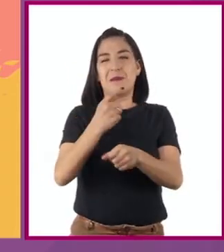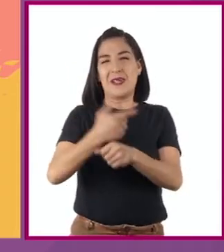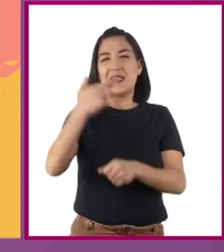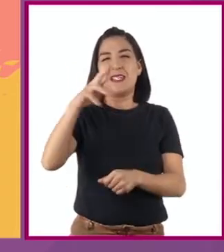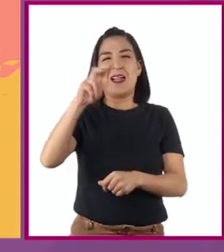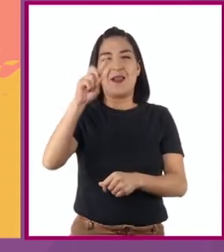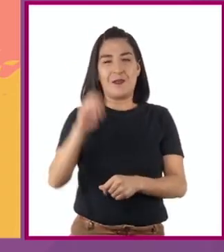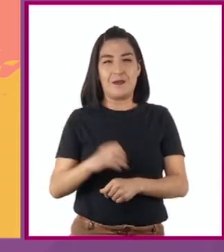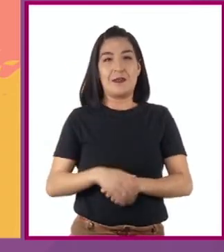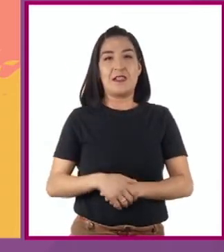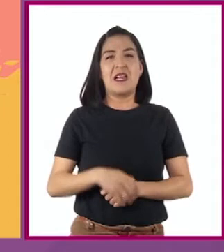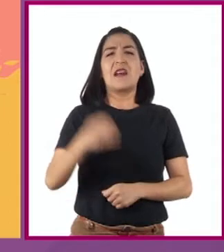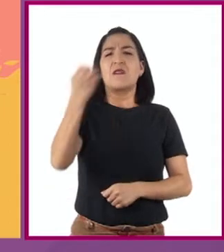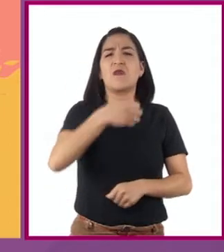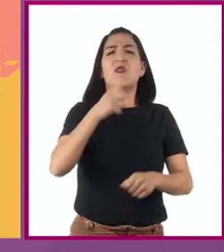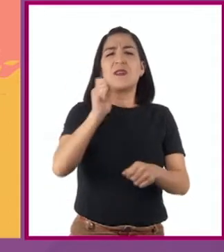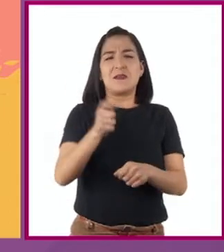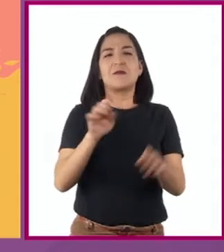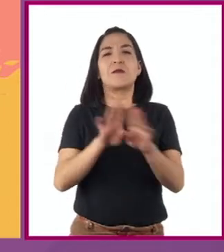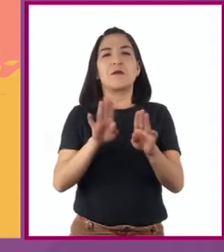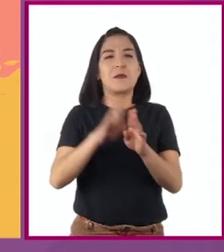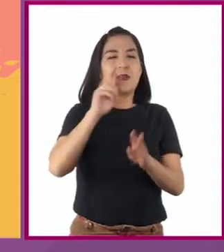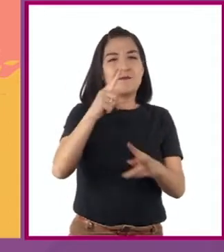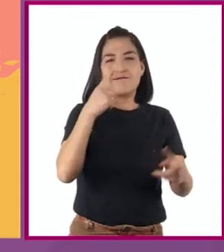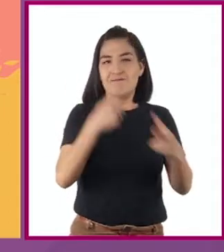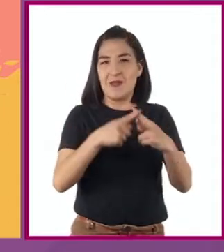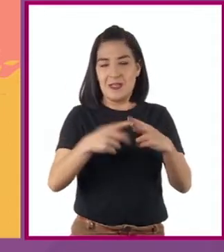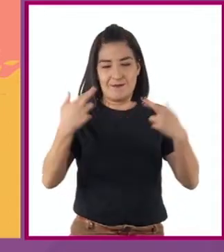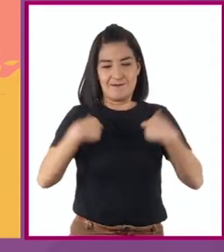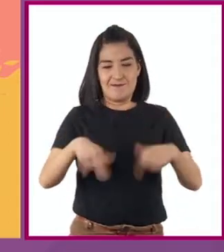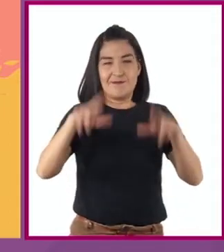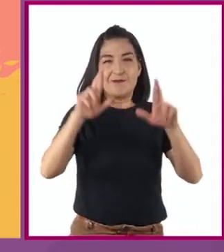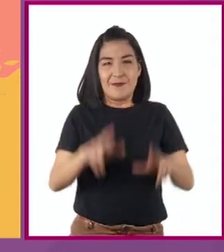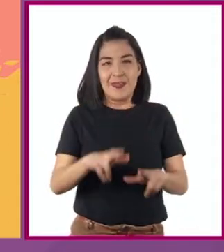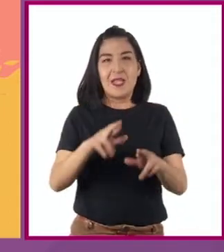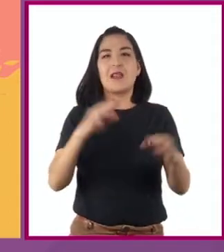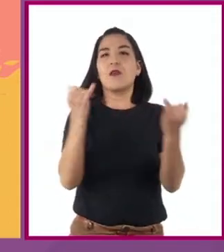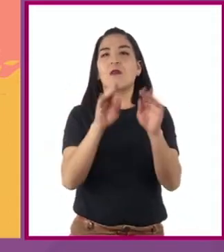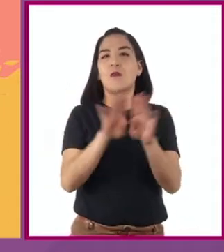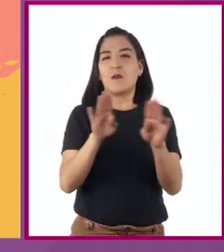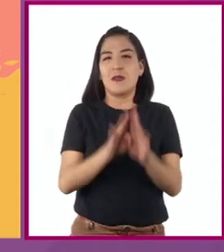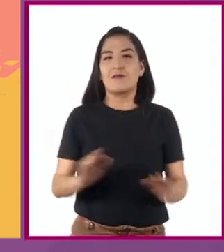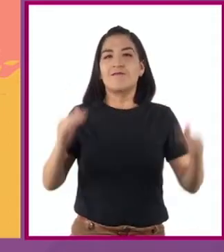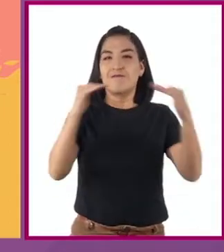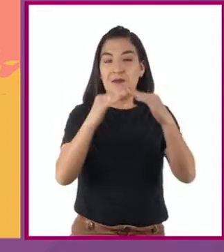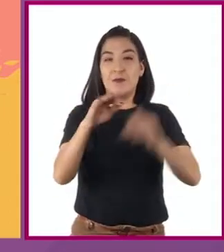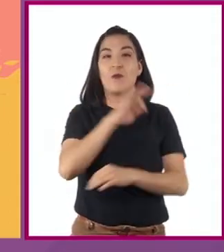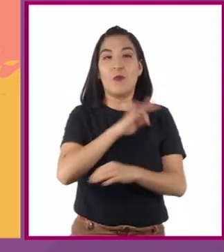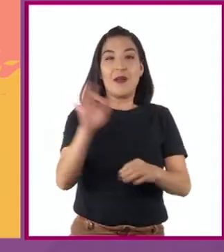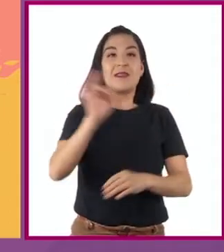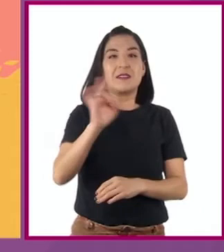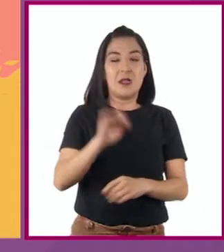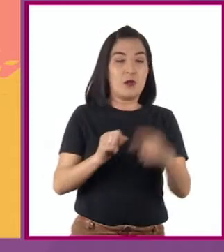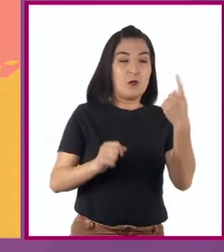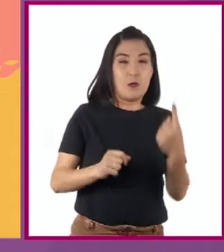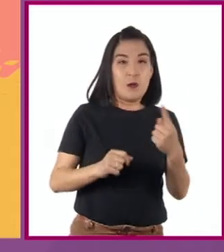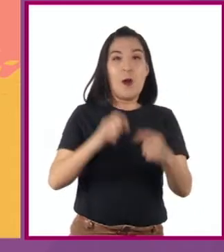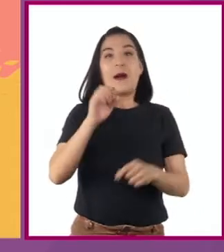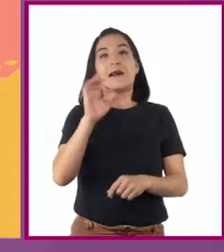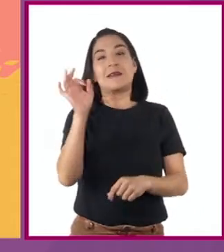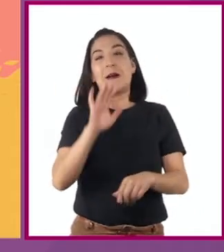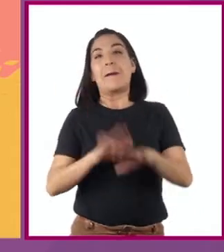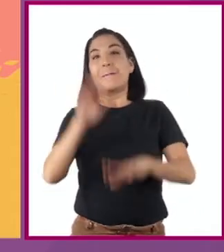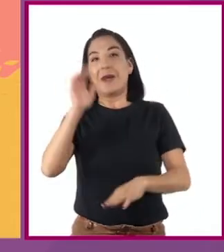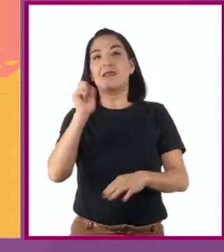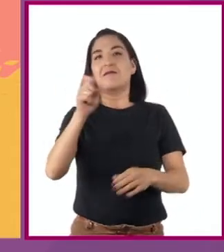Una ecuación es una expresión algebraica que representa una igualdad donde puede haber uno o más valores